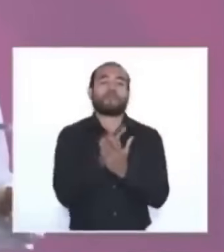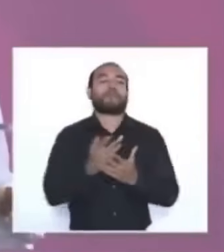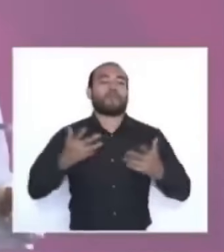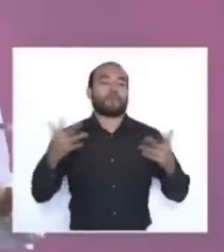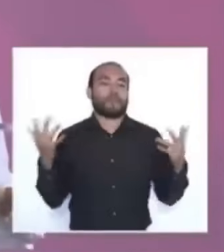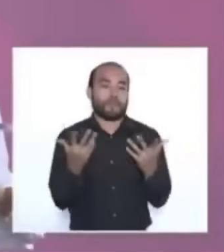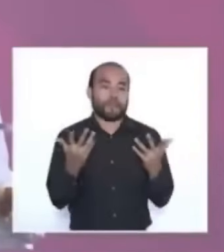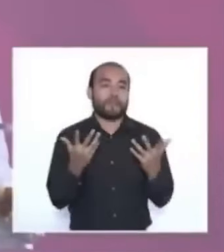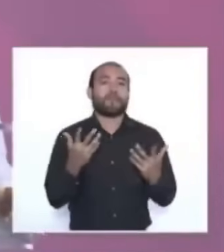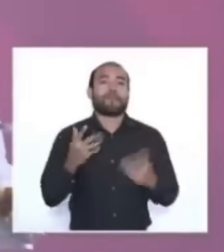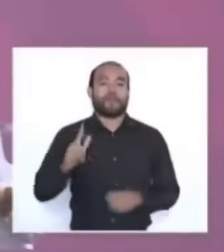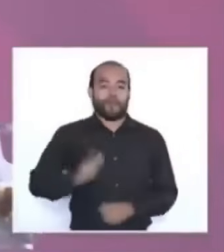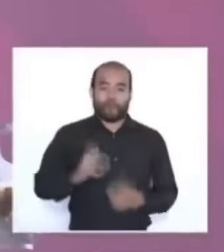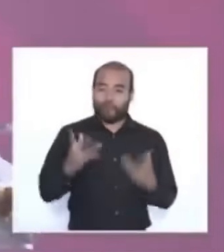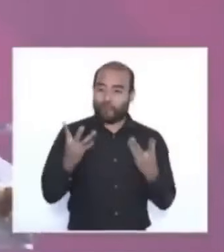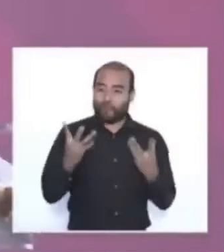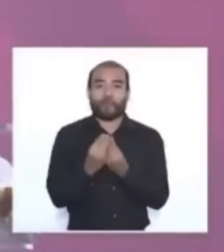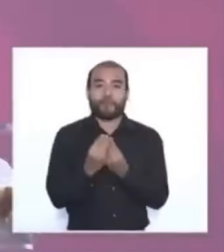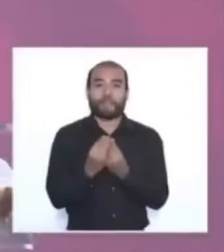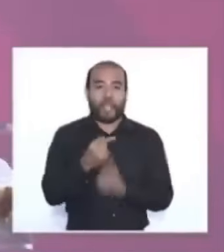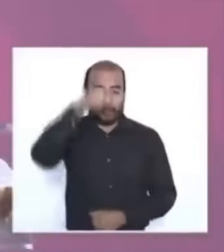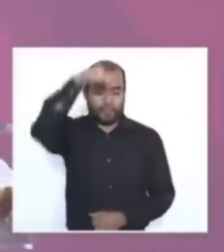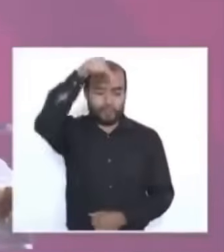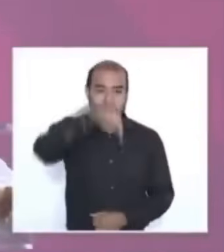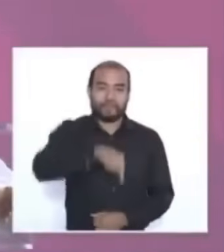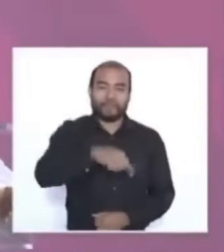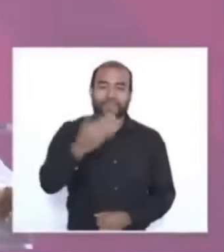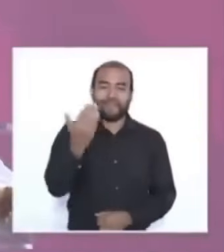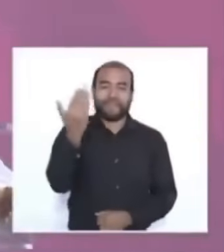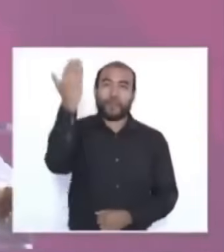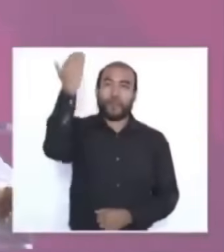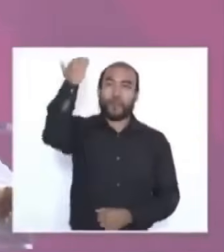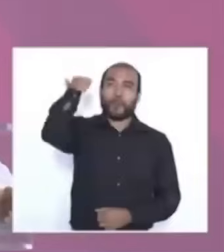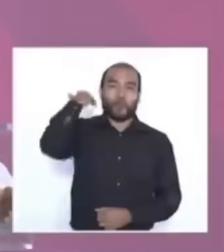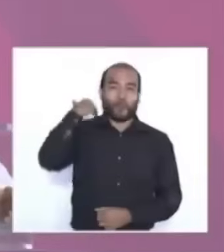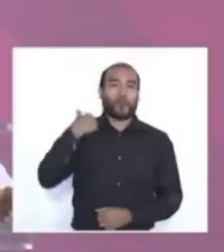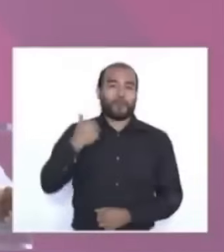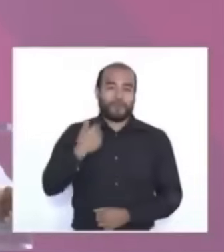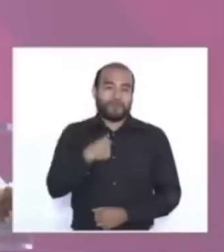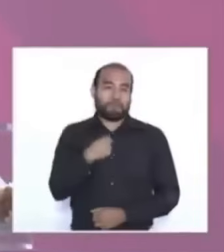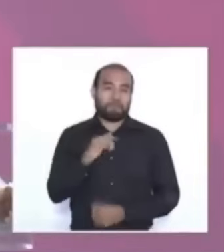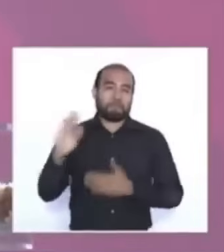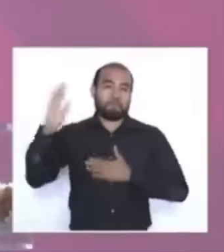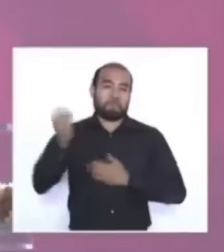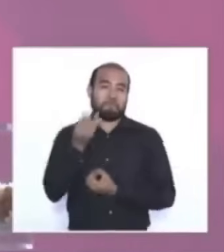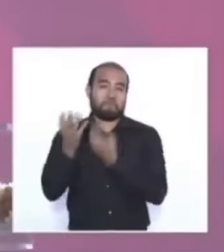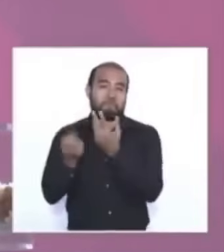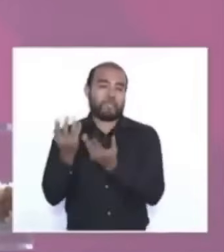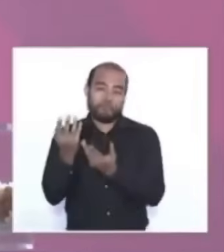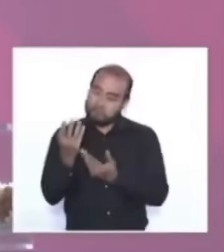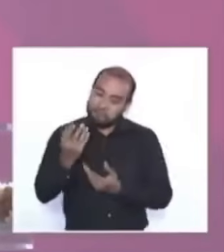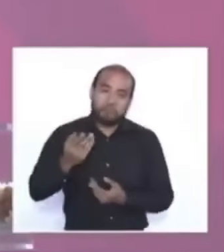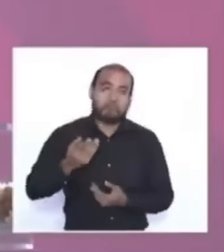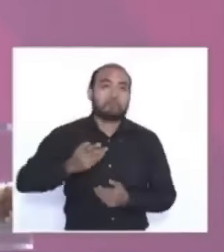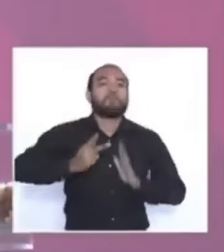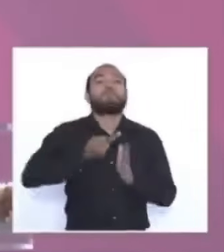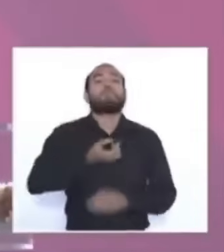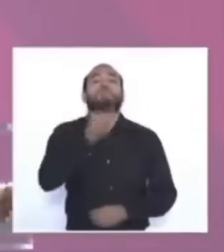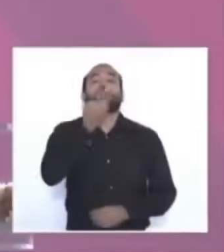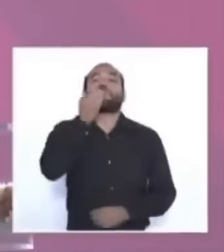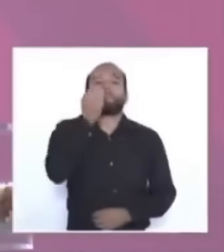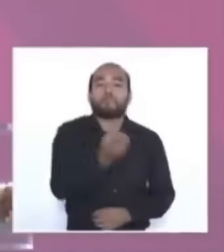el gobierno. Lo dije aquí cuando estuve en campaña y lo vamos a cumplir, porque